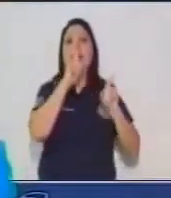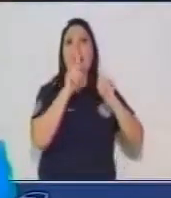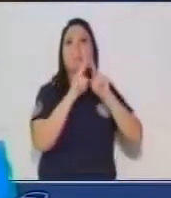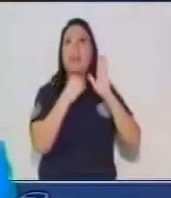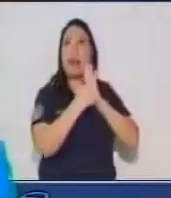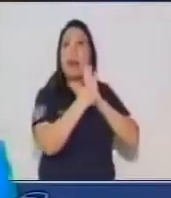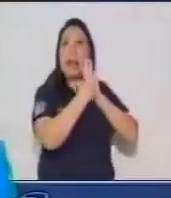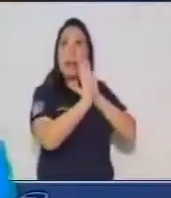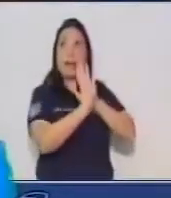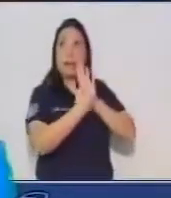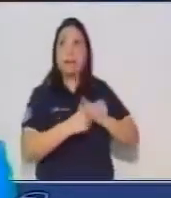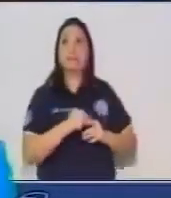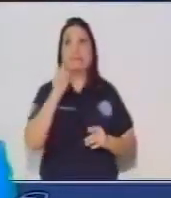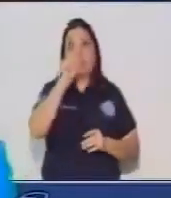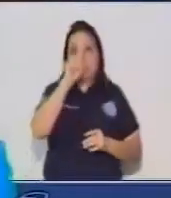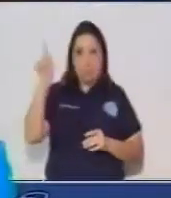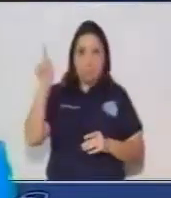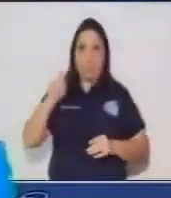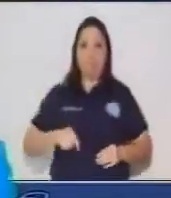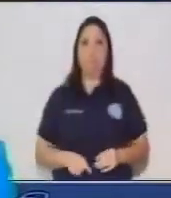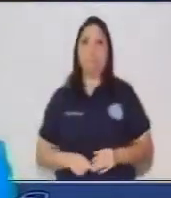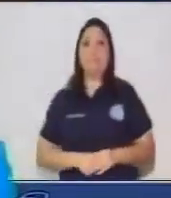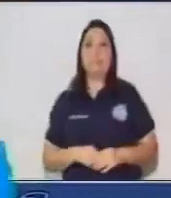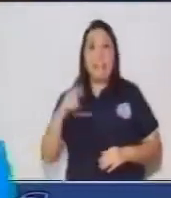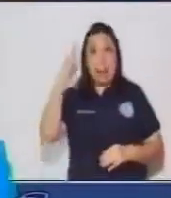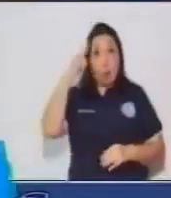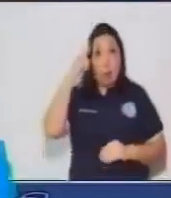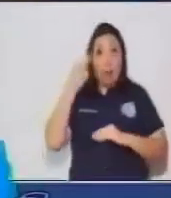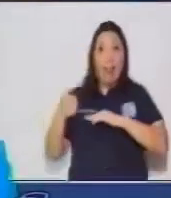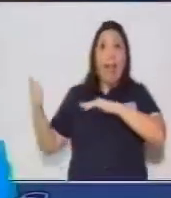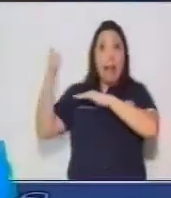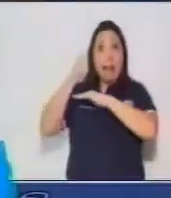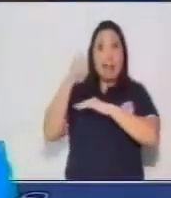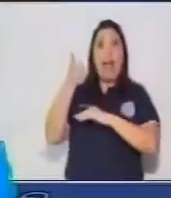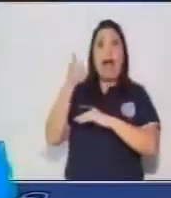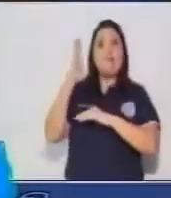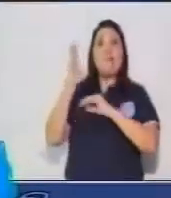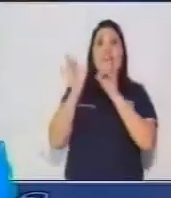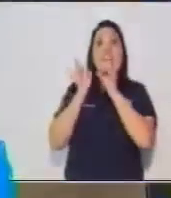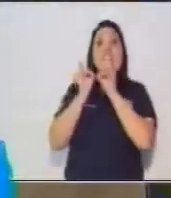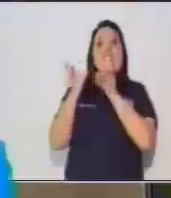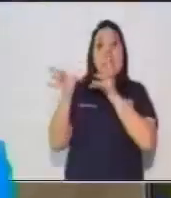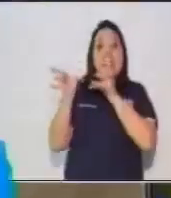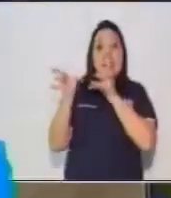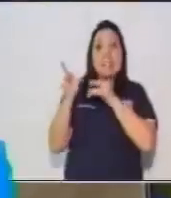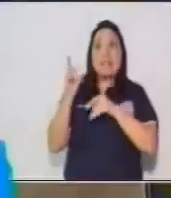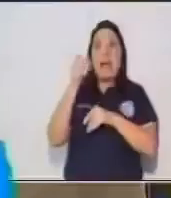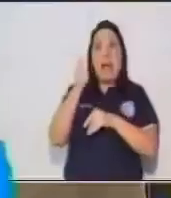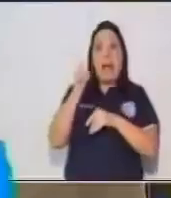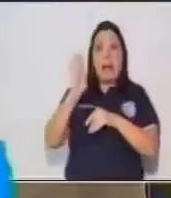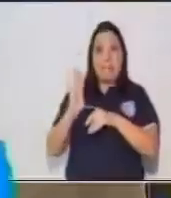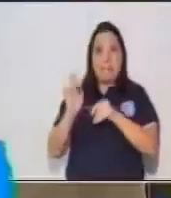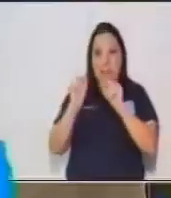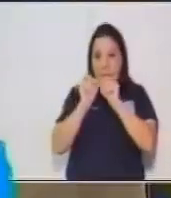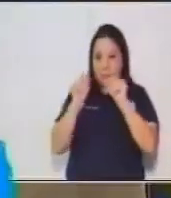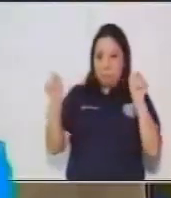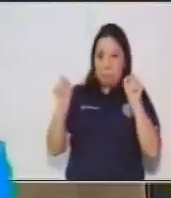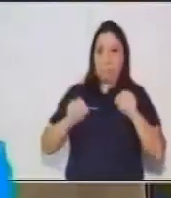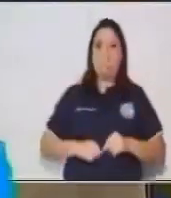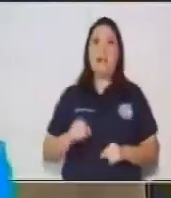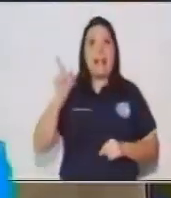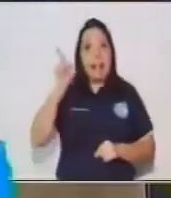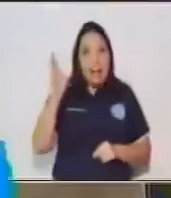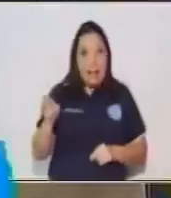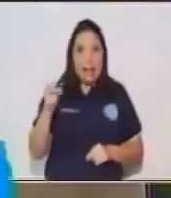representar como AB y le coloco una lineecita arriba. Esto me permite entonces saber que estoy hablando de